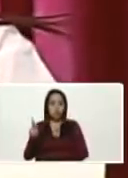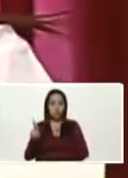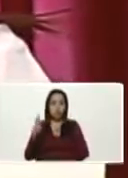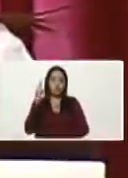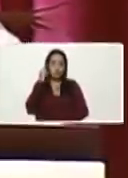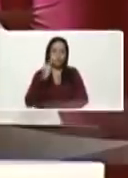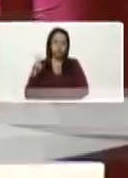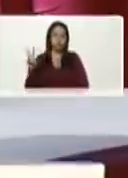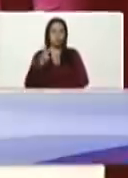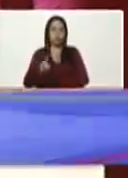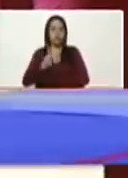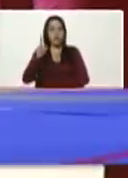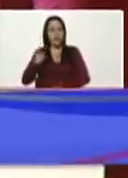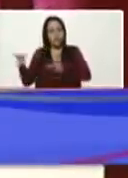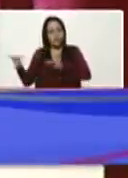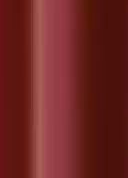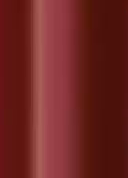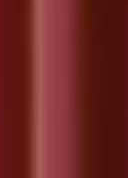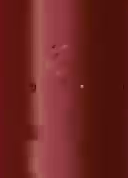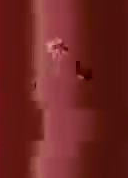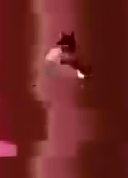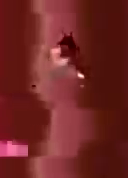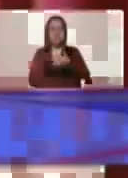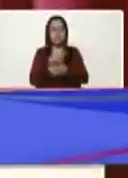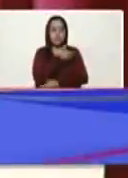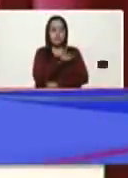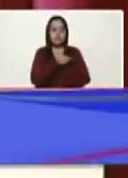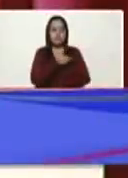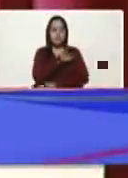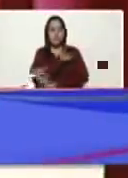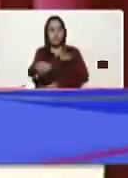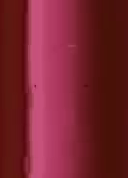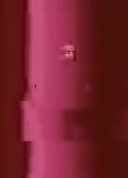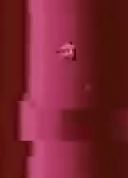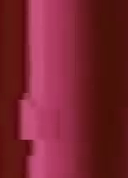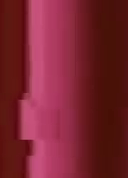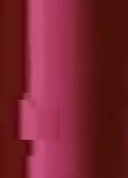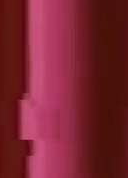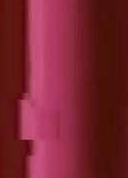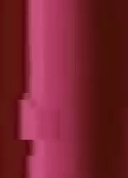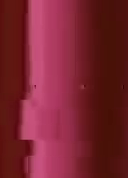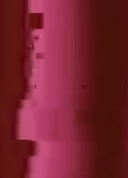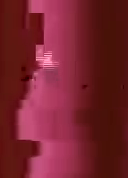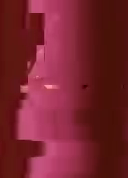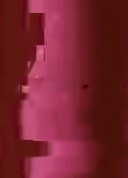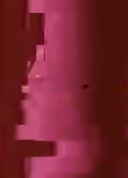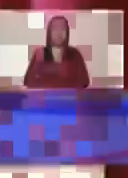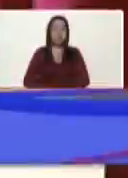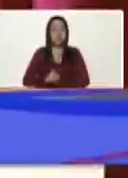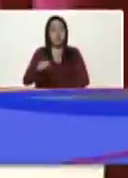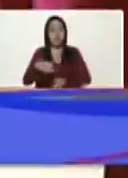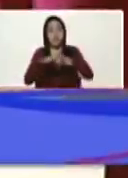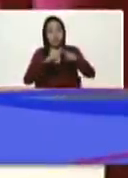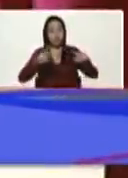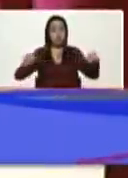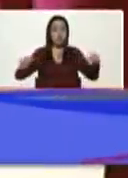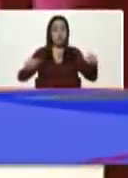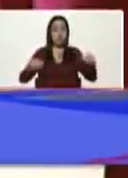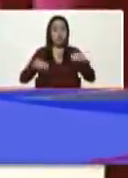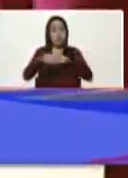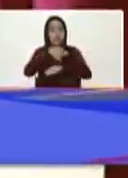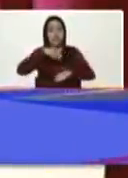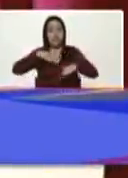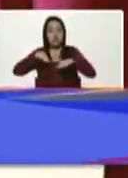Eduardo Piñate, vicepresidente del Socialismo. y ministro del